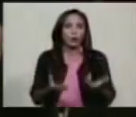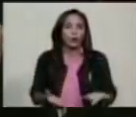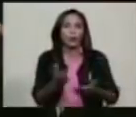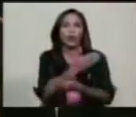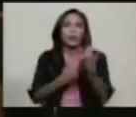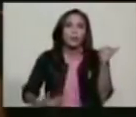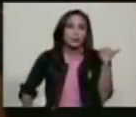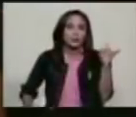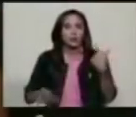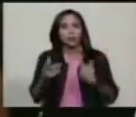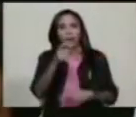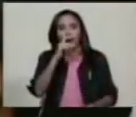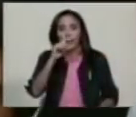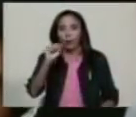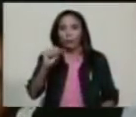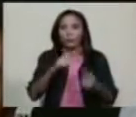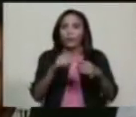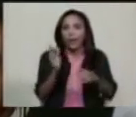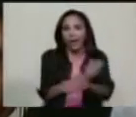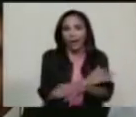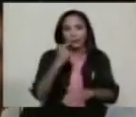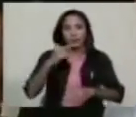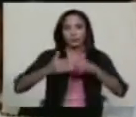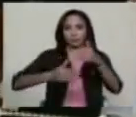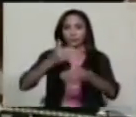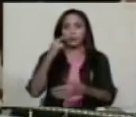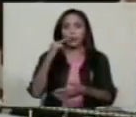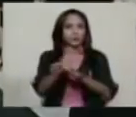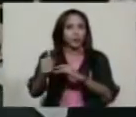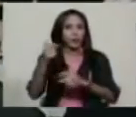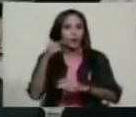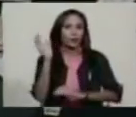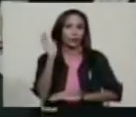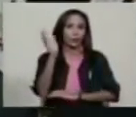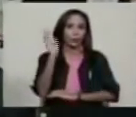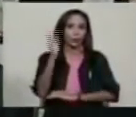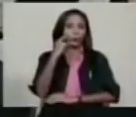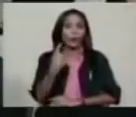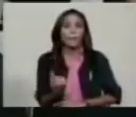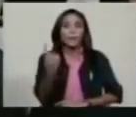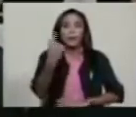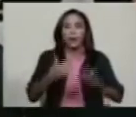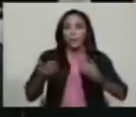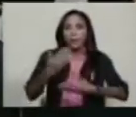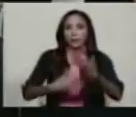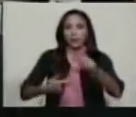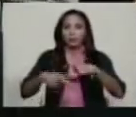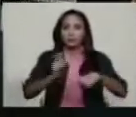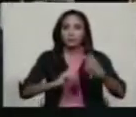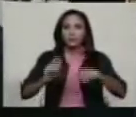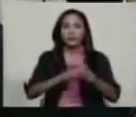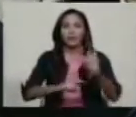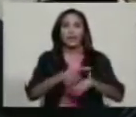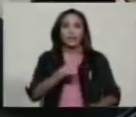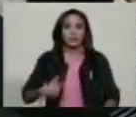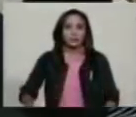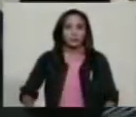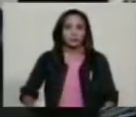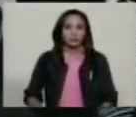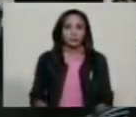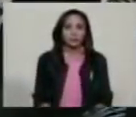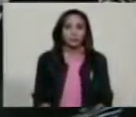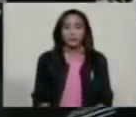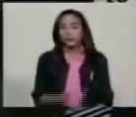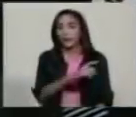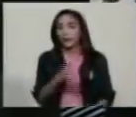jefe de Estado venezolano previo a lo que será la participación en la primera feria de importación de Shanghái. Se trata de una